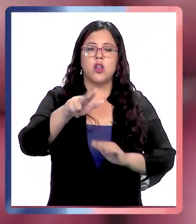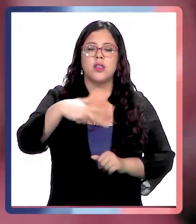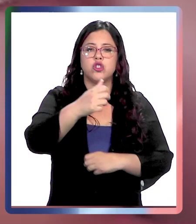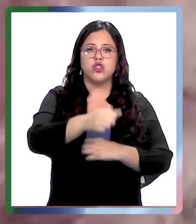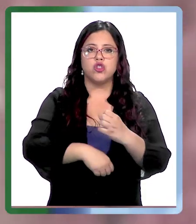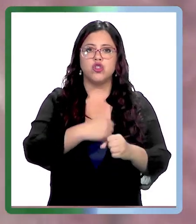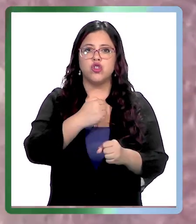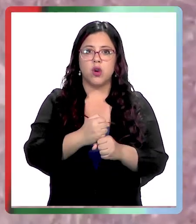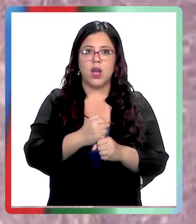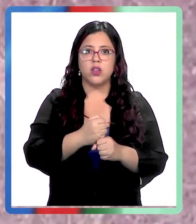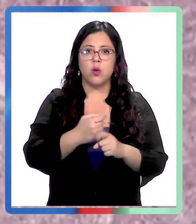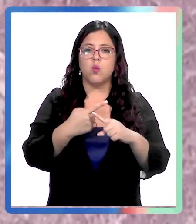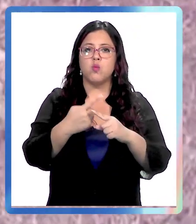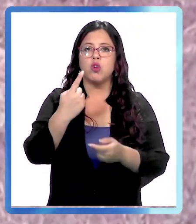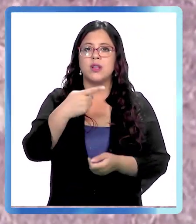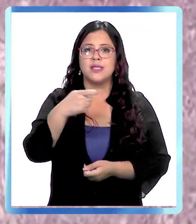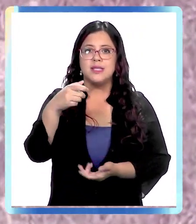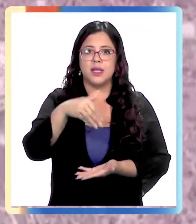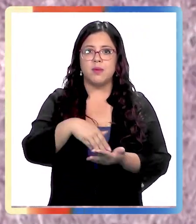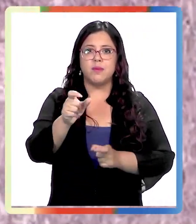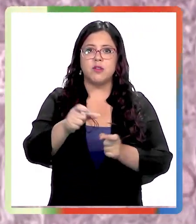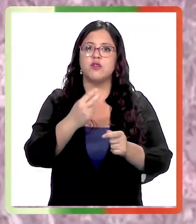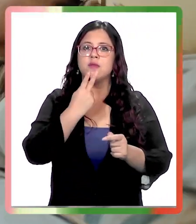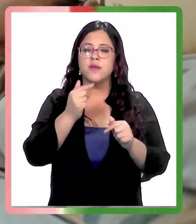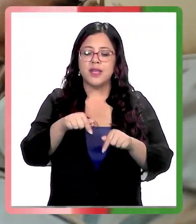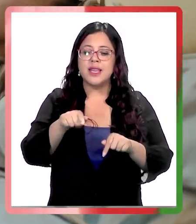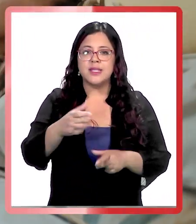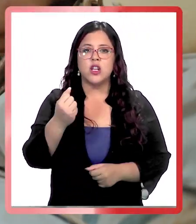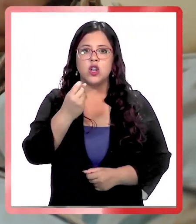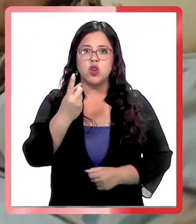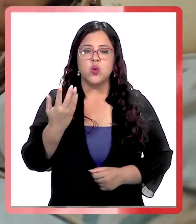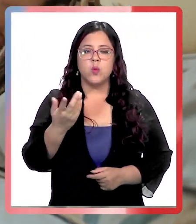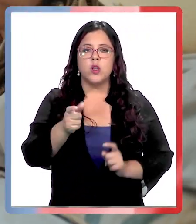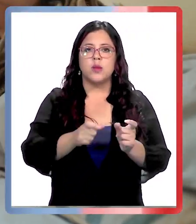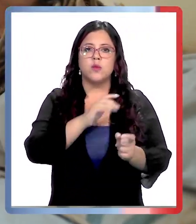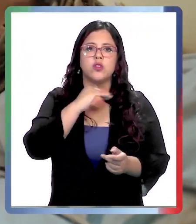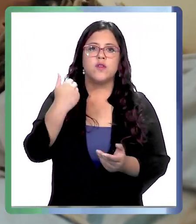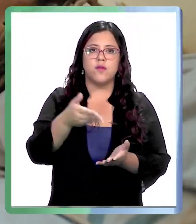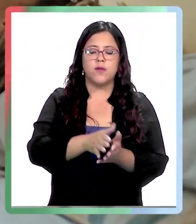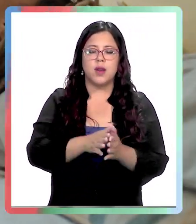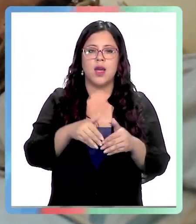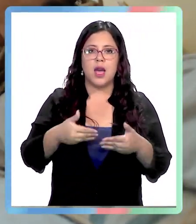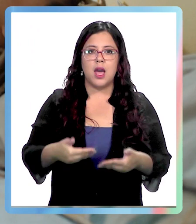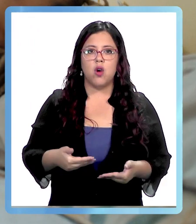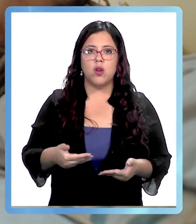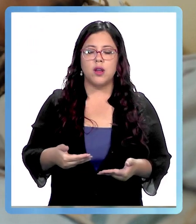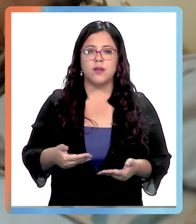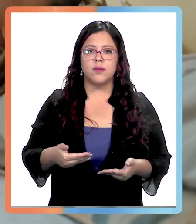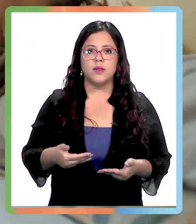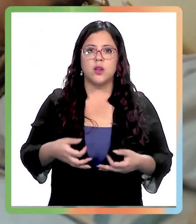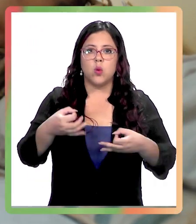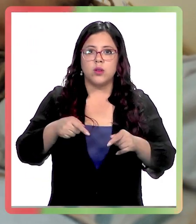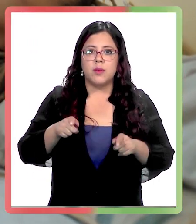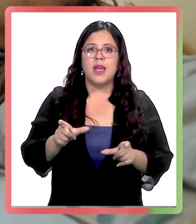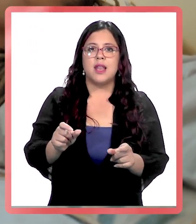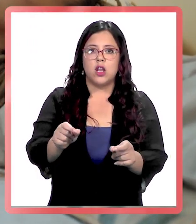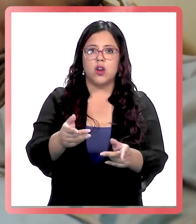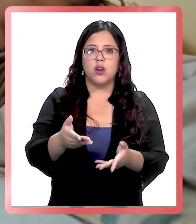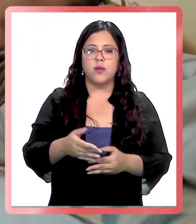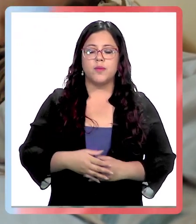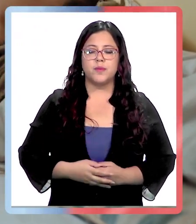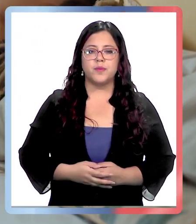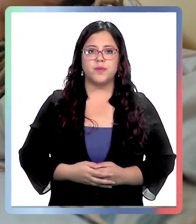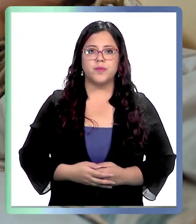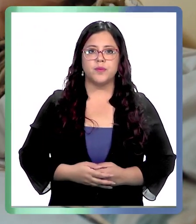100.000 habitantes. Esa es la tasa de mortalidad actual que existe en el cáncer colorectal. Si analizamos los